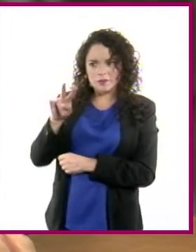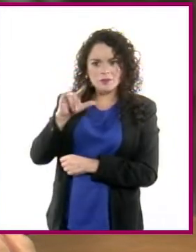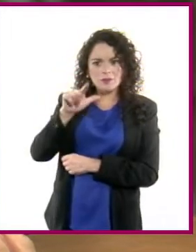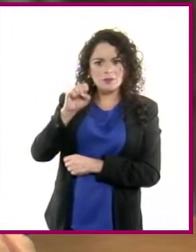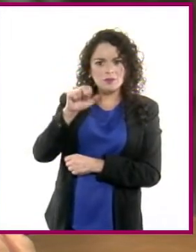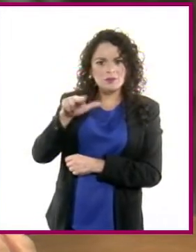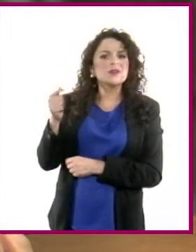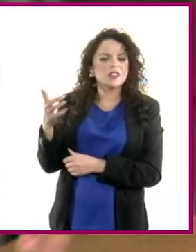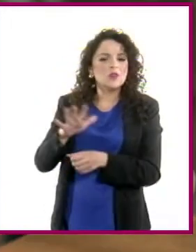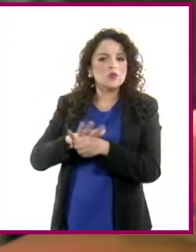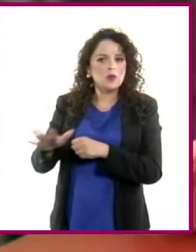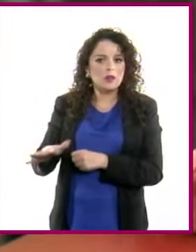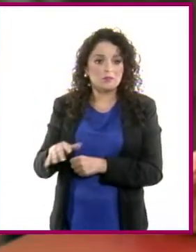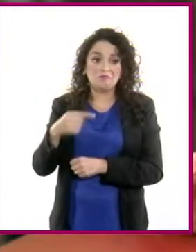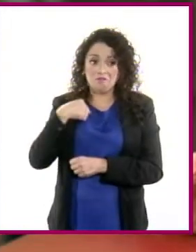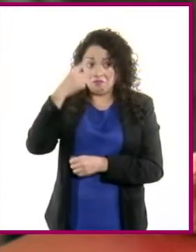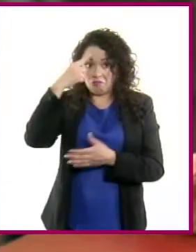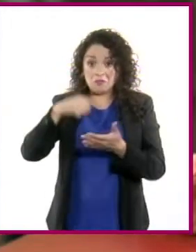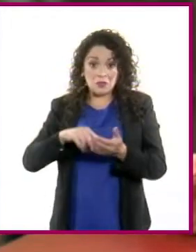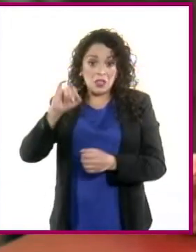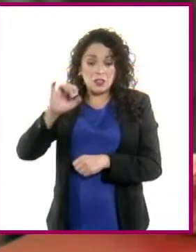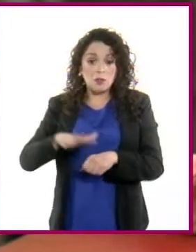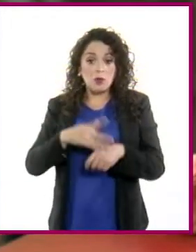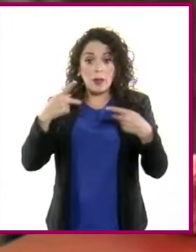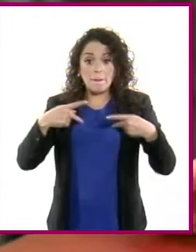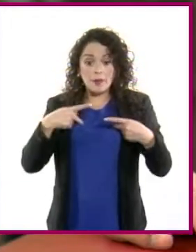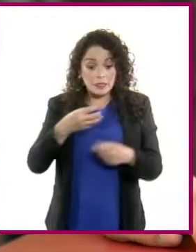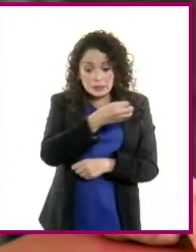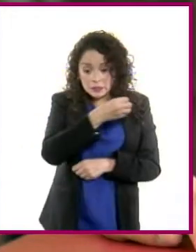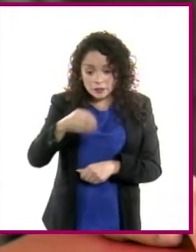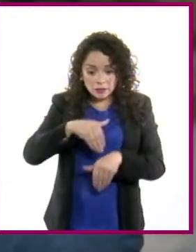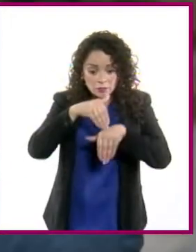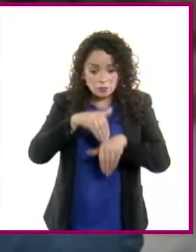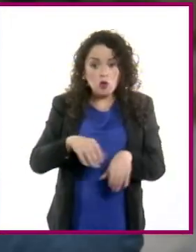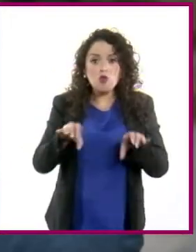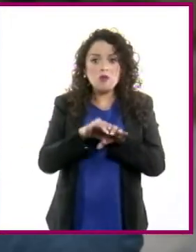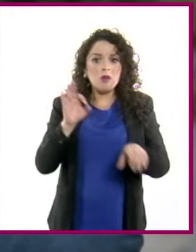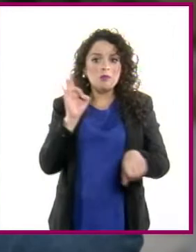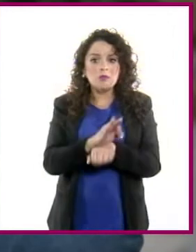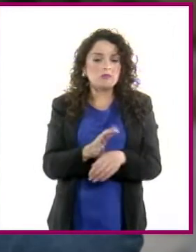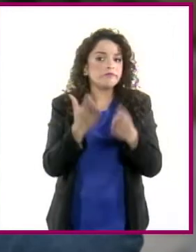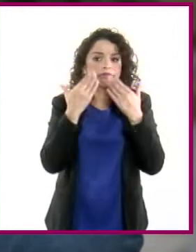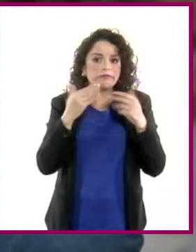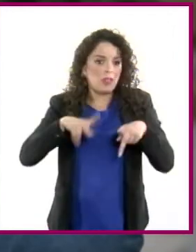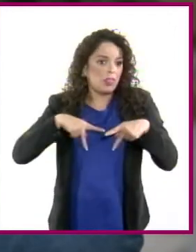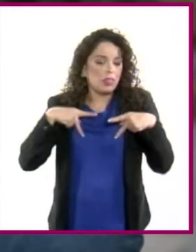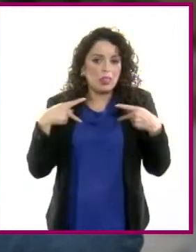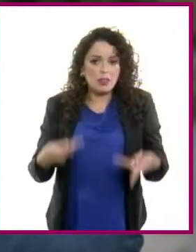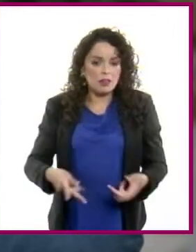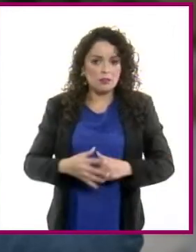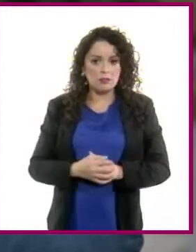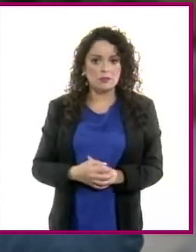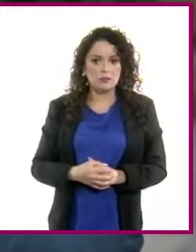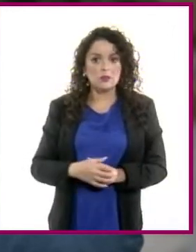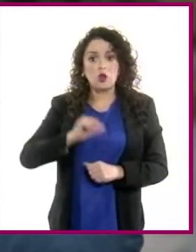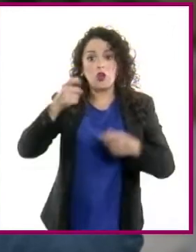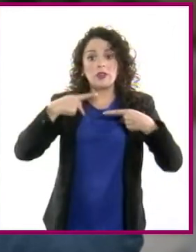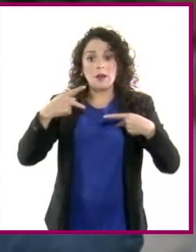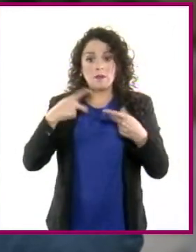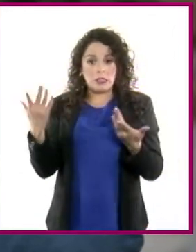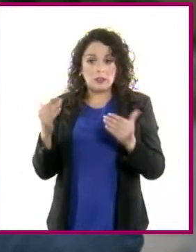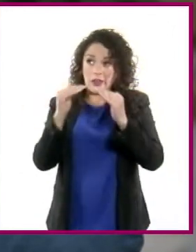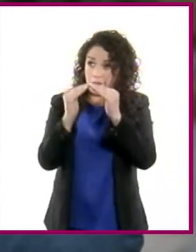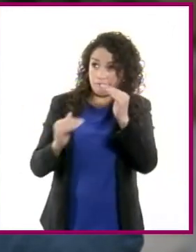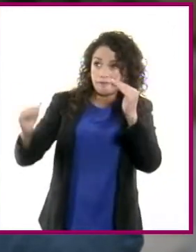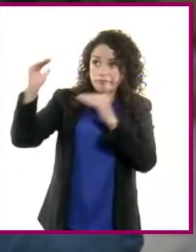física para organizar, la gente a la que se organiza no puede defenderse. Y entonces, cuando alguien más arriba les ha hecho daño,